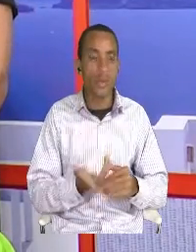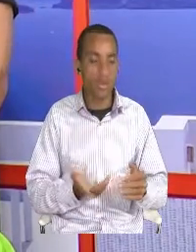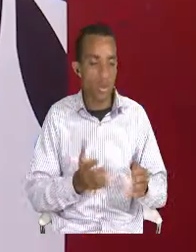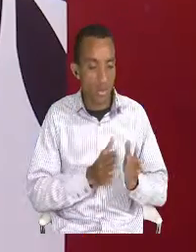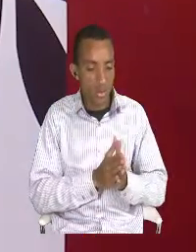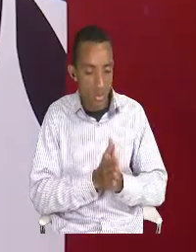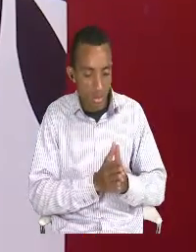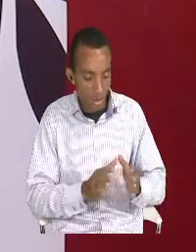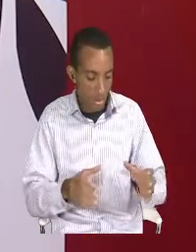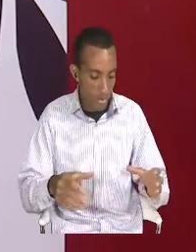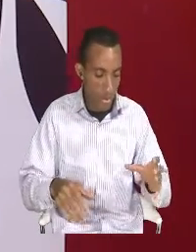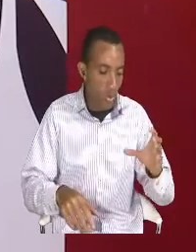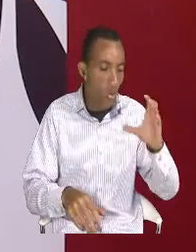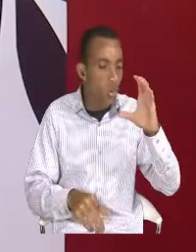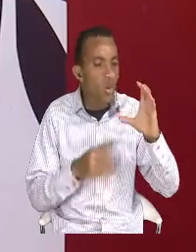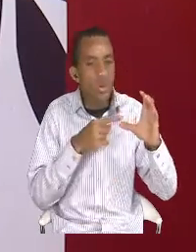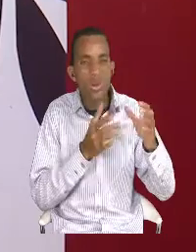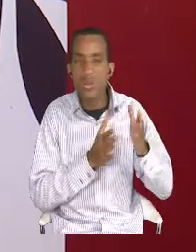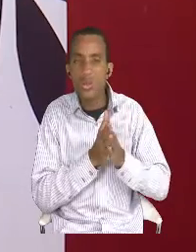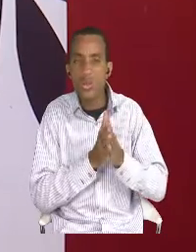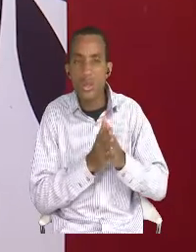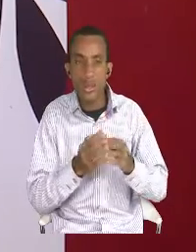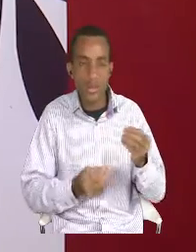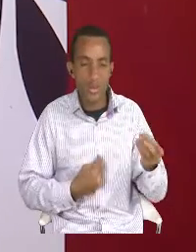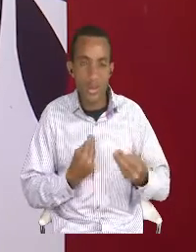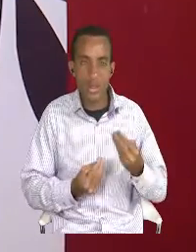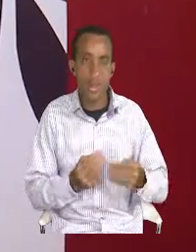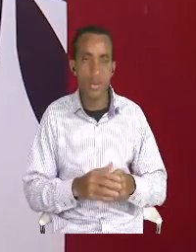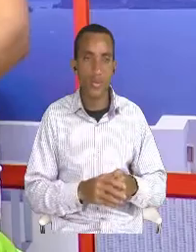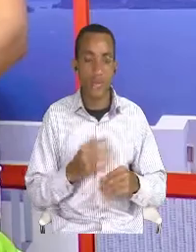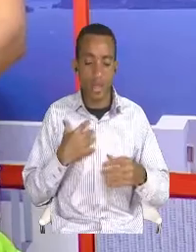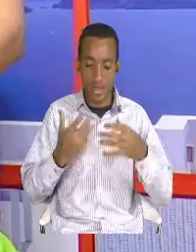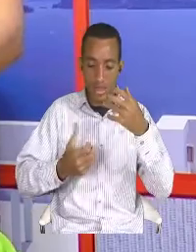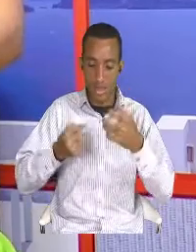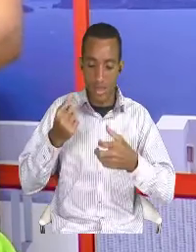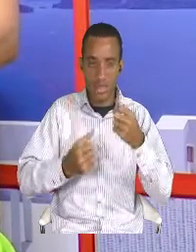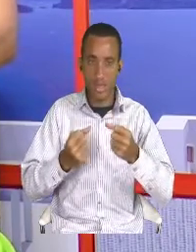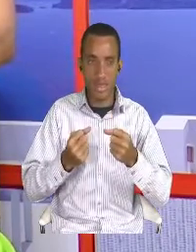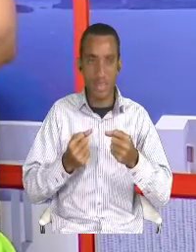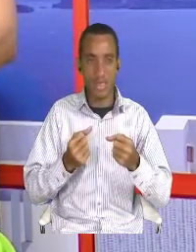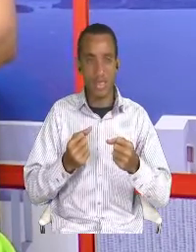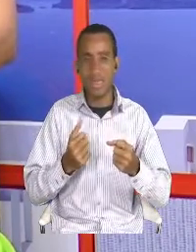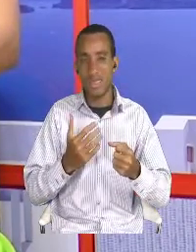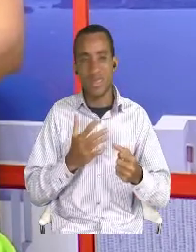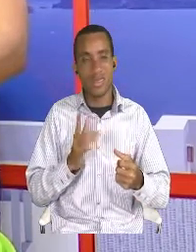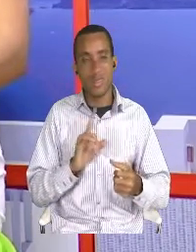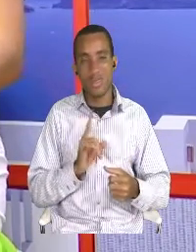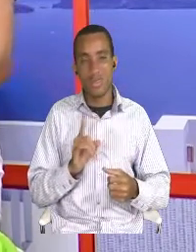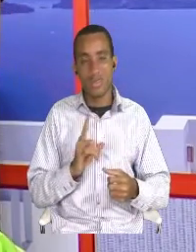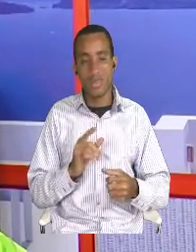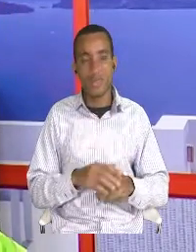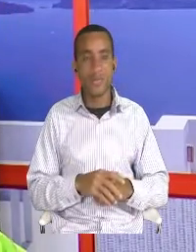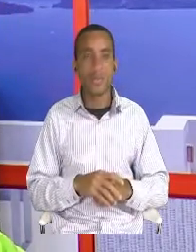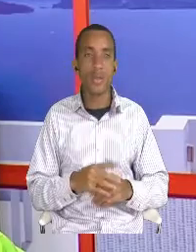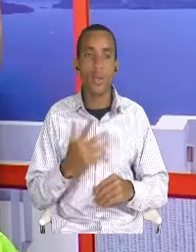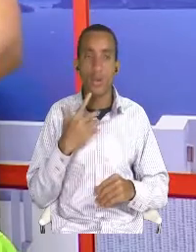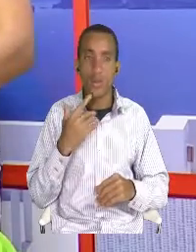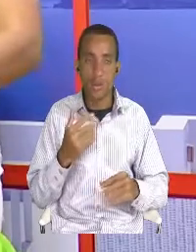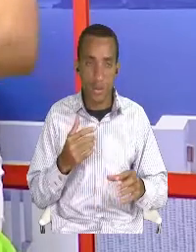leche podría...? Bueno, yo soy intolerante a la lactosa, entonces yo acostumbro a tomar bebida vegetal. La